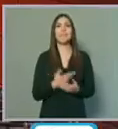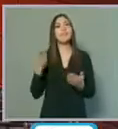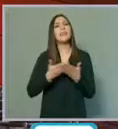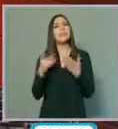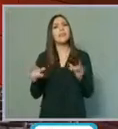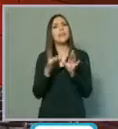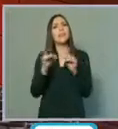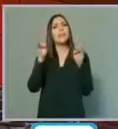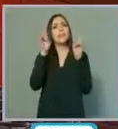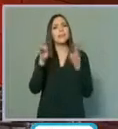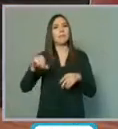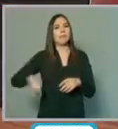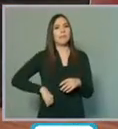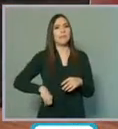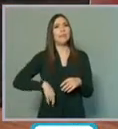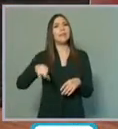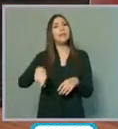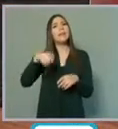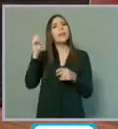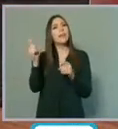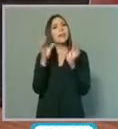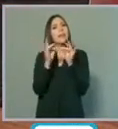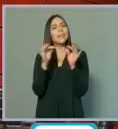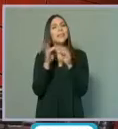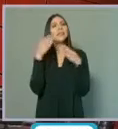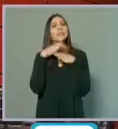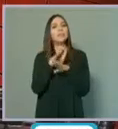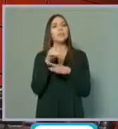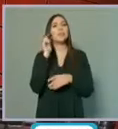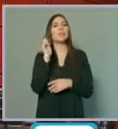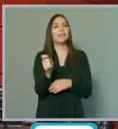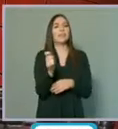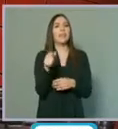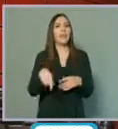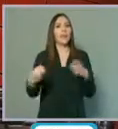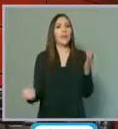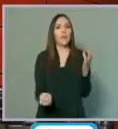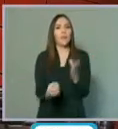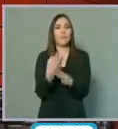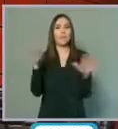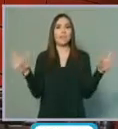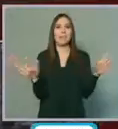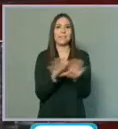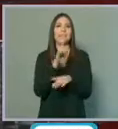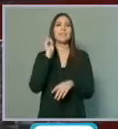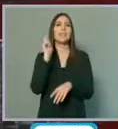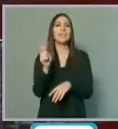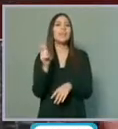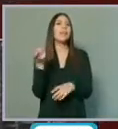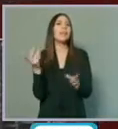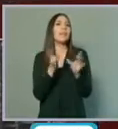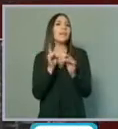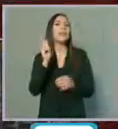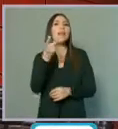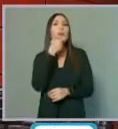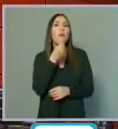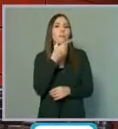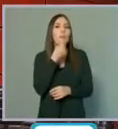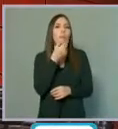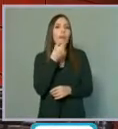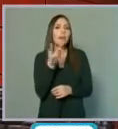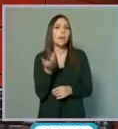muy interesante, Sí, fíjate, porque esto dio paso de verdad a una nueva era. Totalmente. Hablando del hombre,